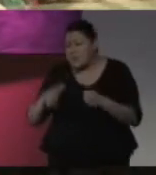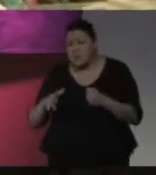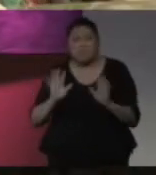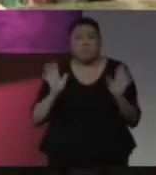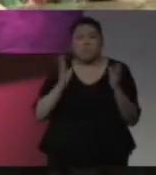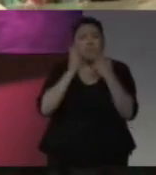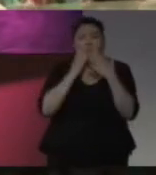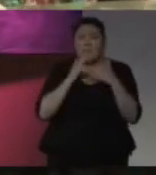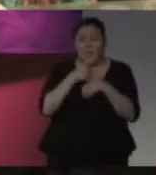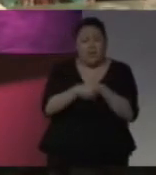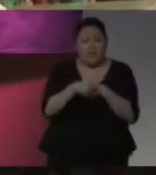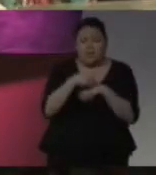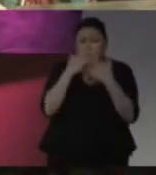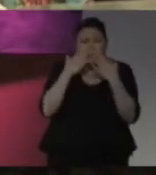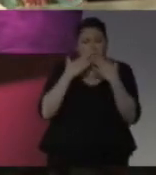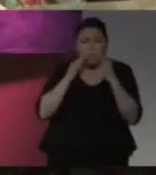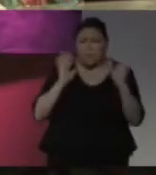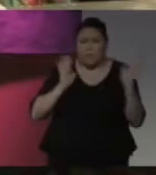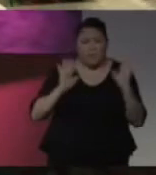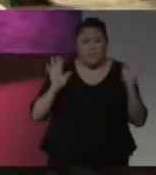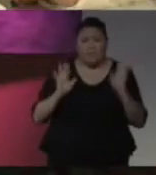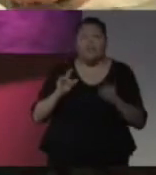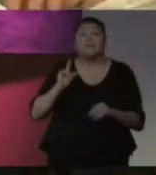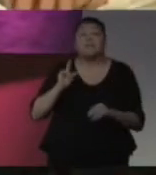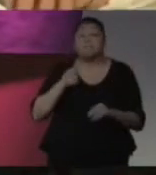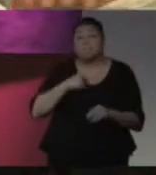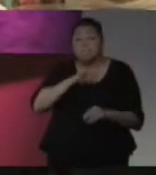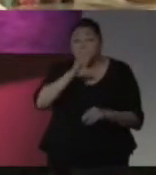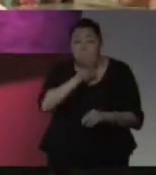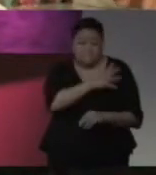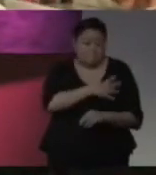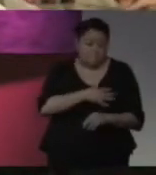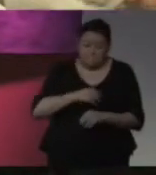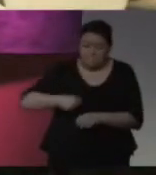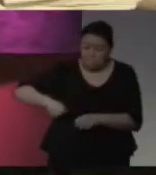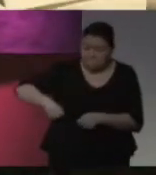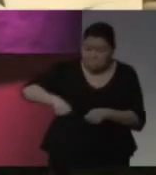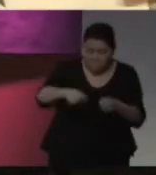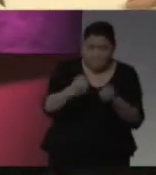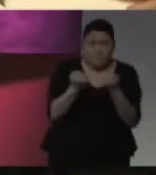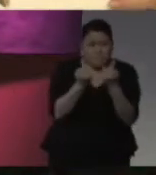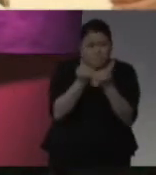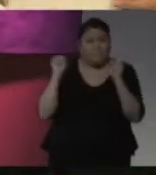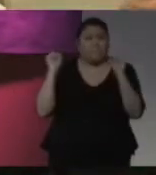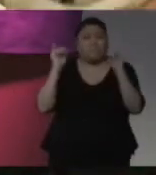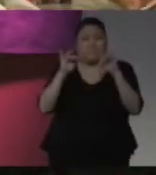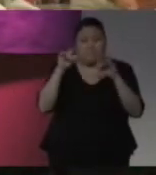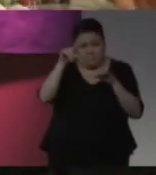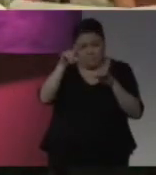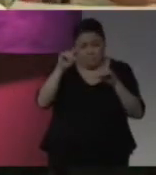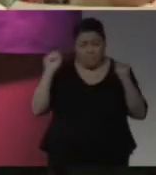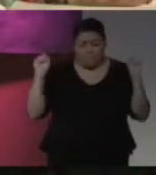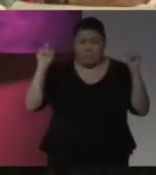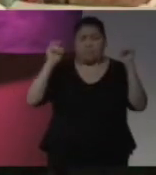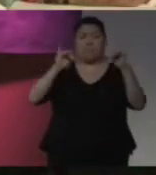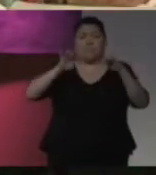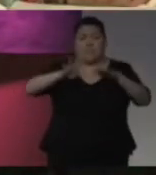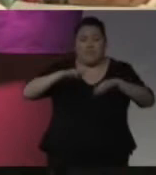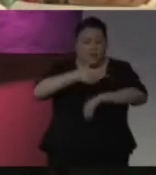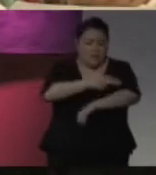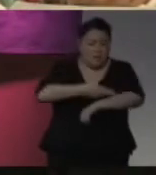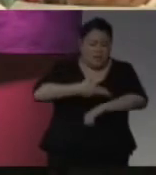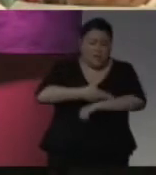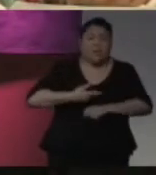en ese lugar, estuvo lleno de madres con sus hijos. Y este encuentro estuvo organizado